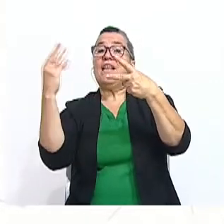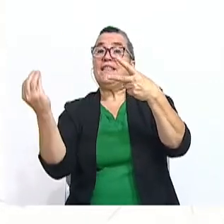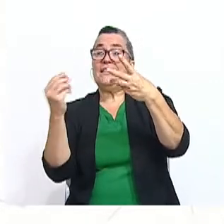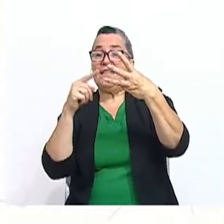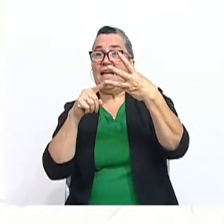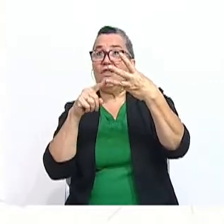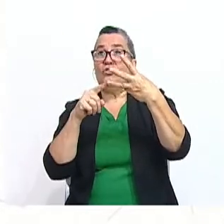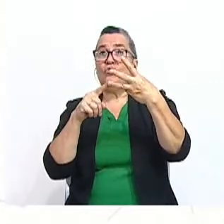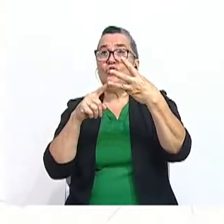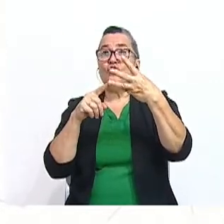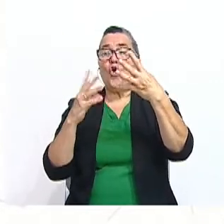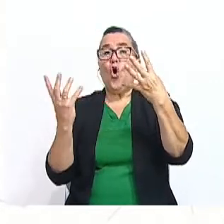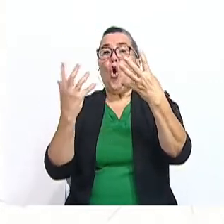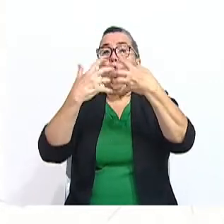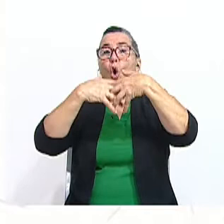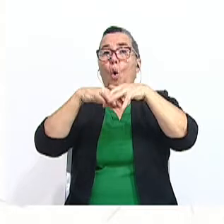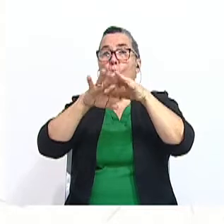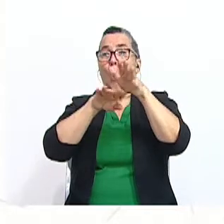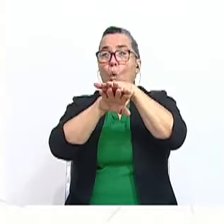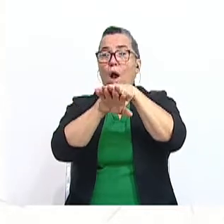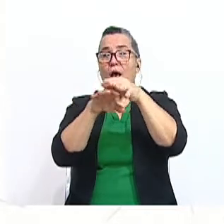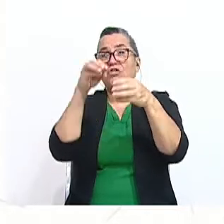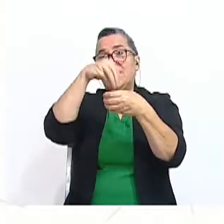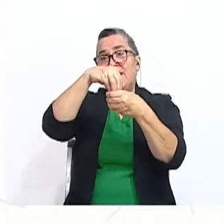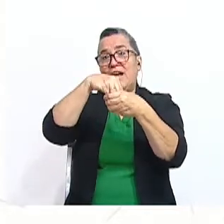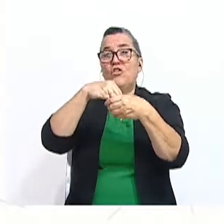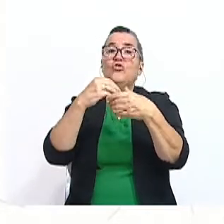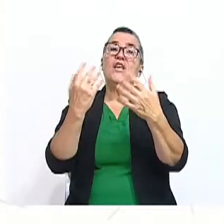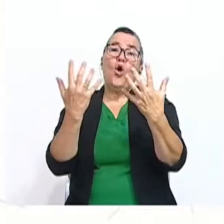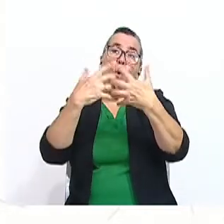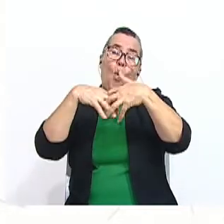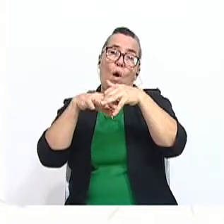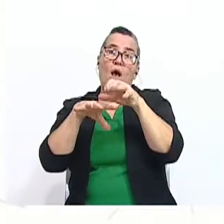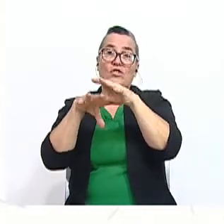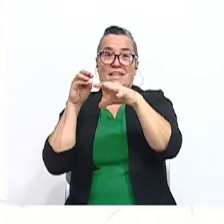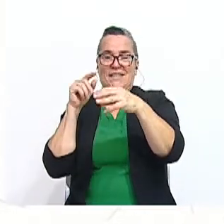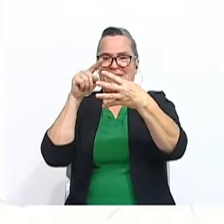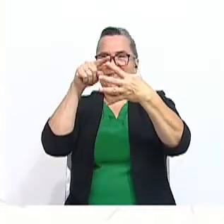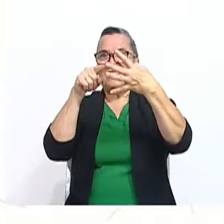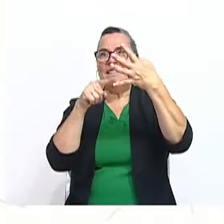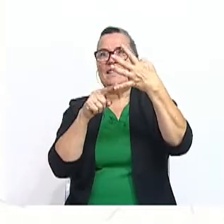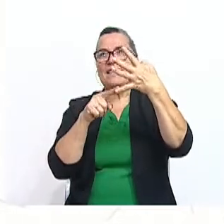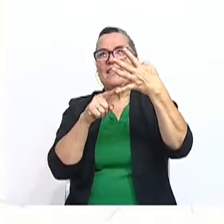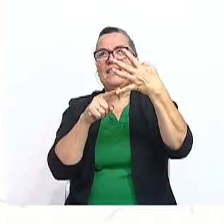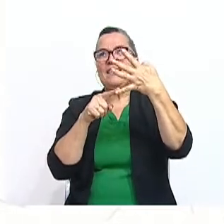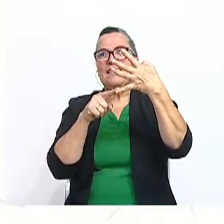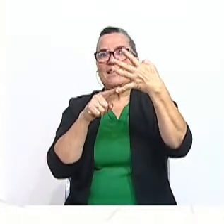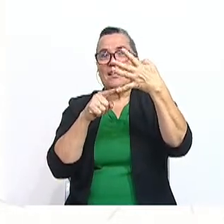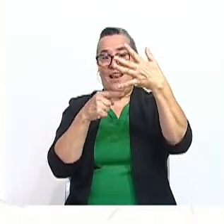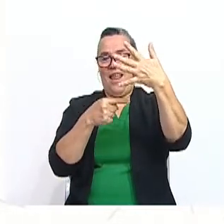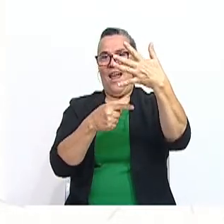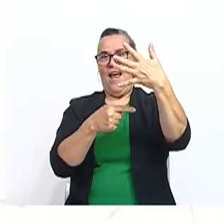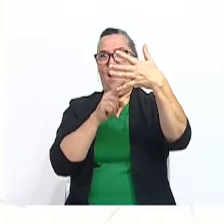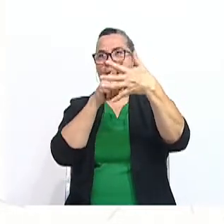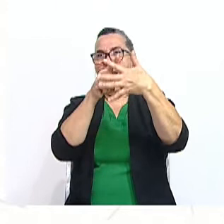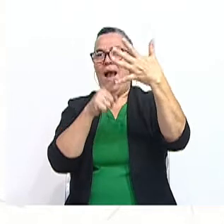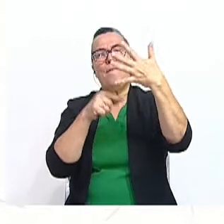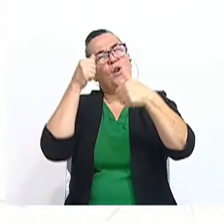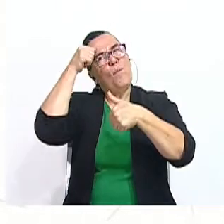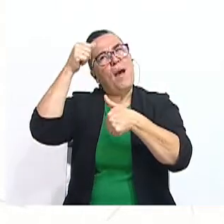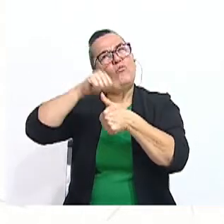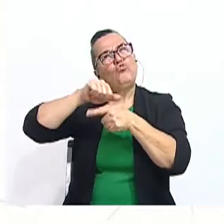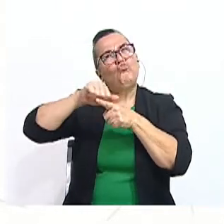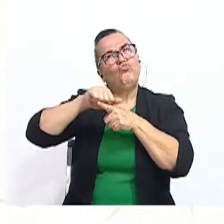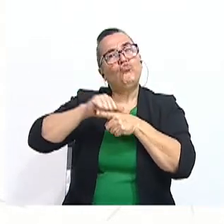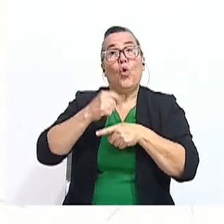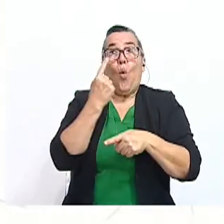externos, ángulos conjugados internos y ángulos conjugados externos. Todos esos ya los vimos, pero vamos a irlo repasando uno